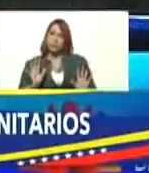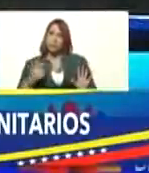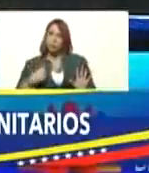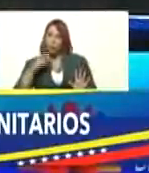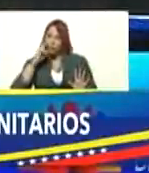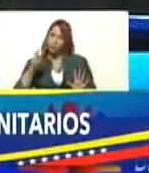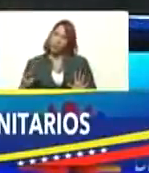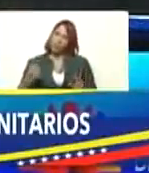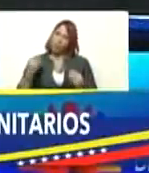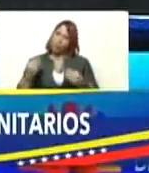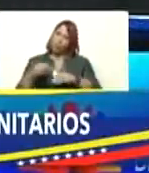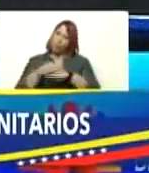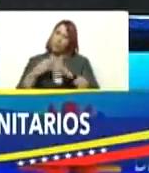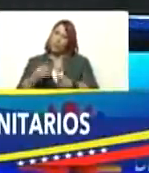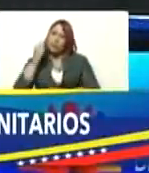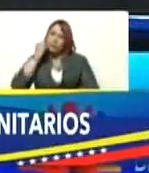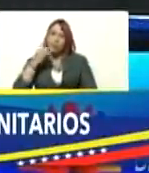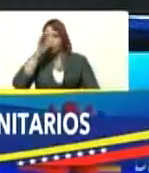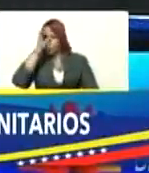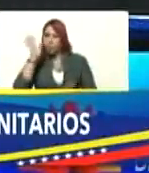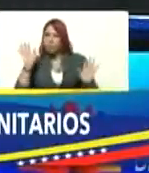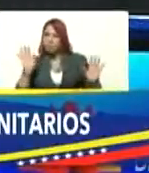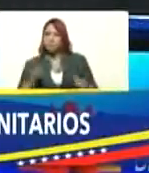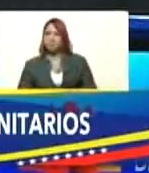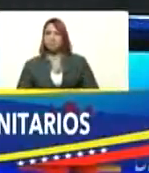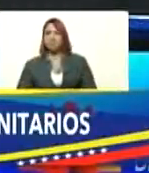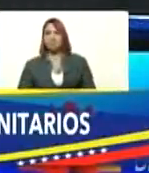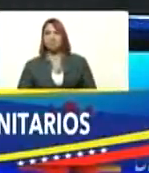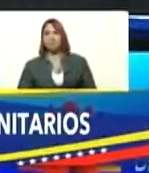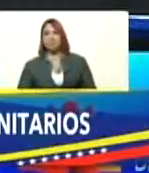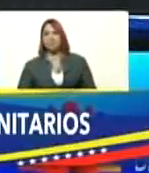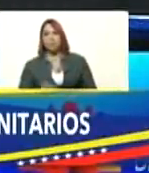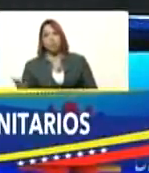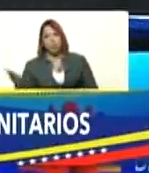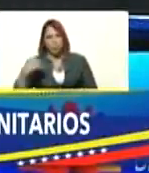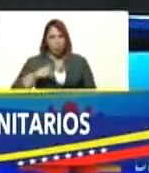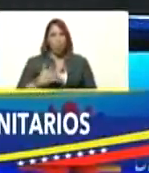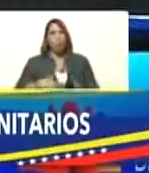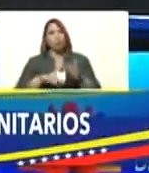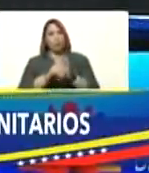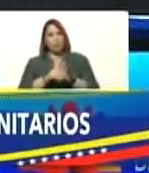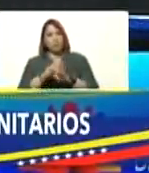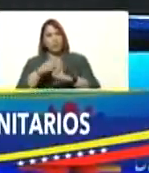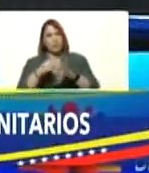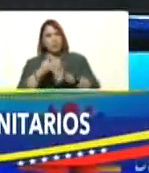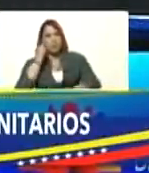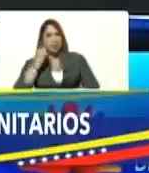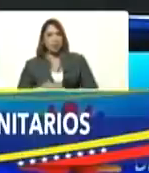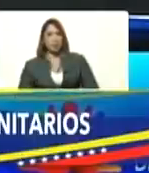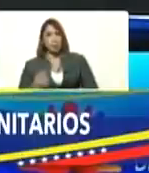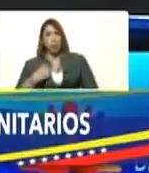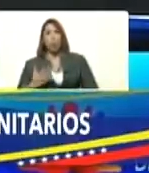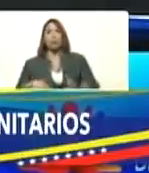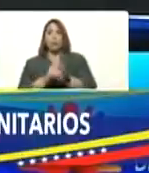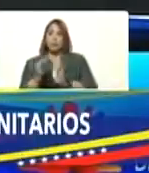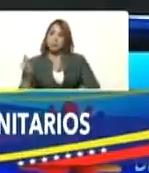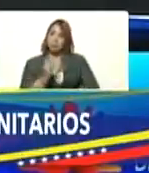a ti como ministra, no sé por qué. Y le dije, vente como ministra. Me la traje.